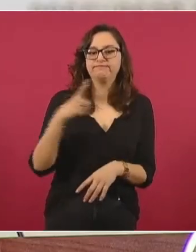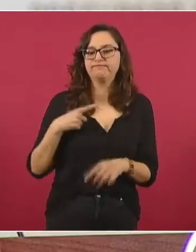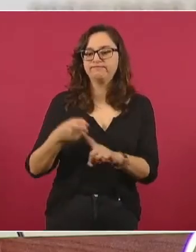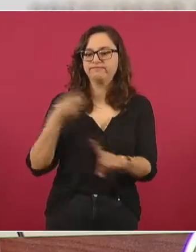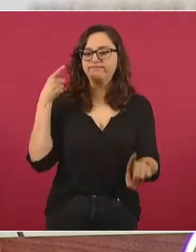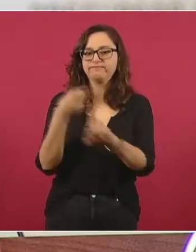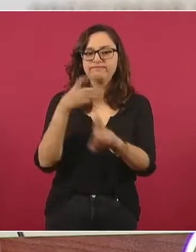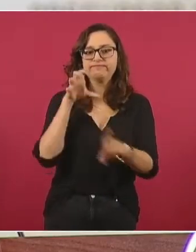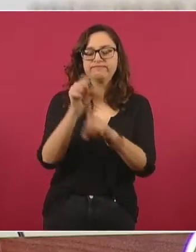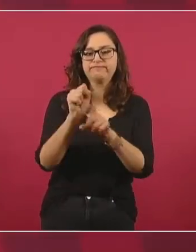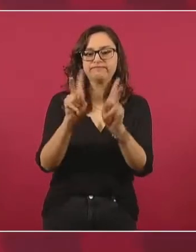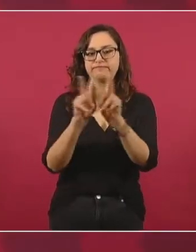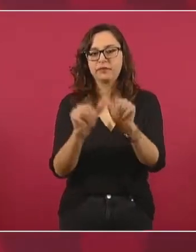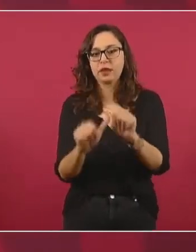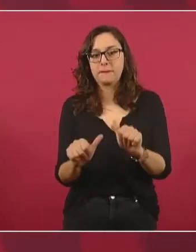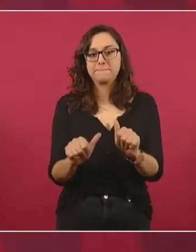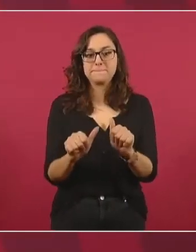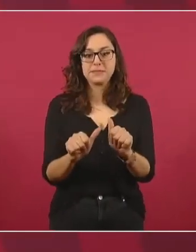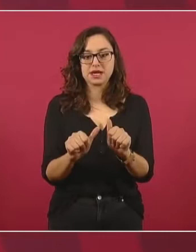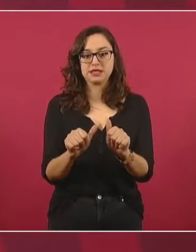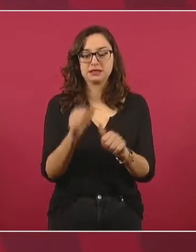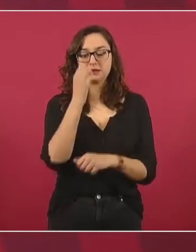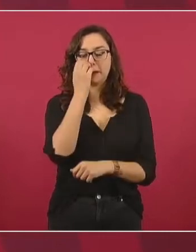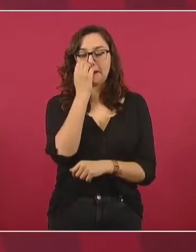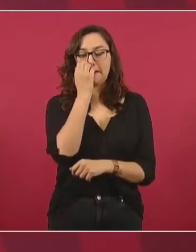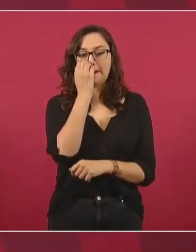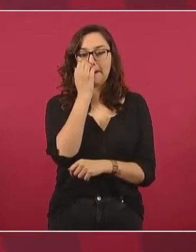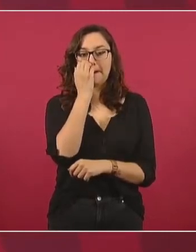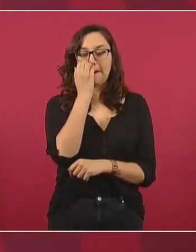paz. Yo siento que